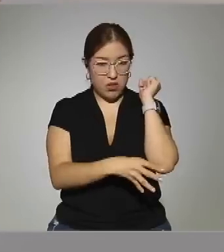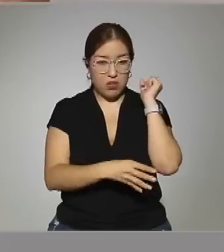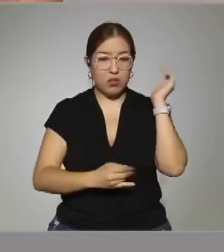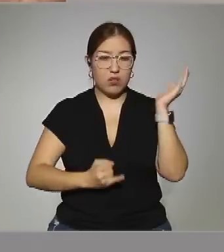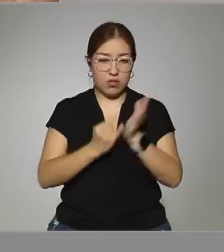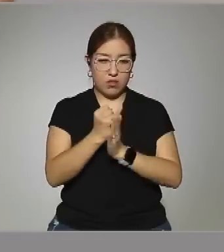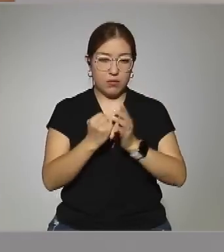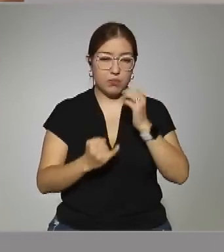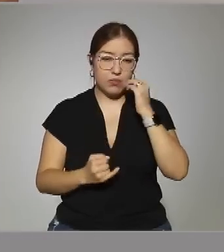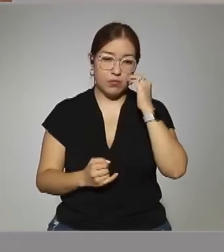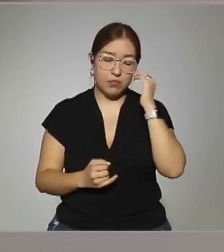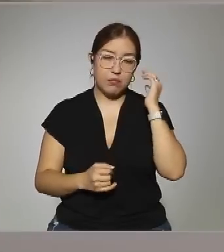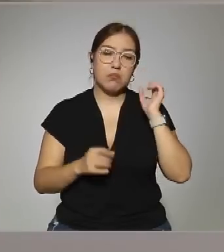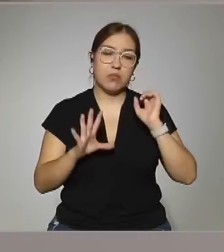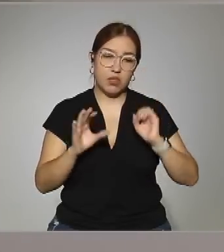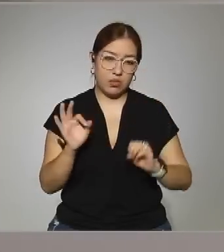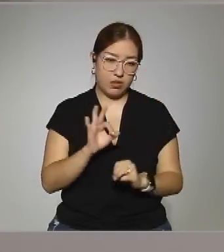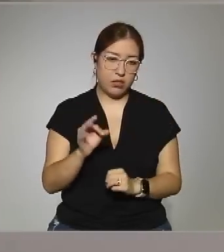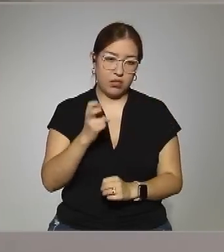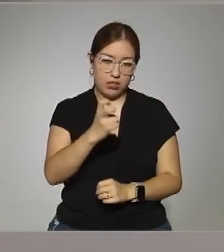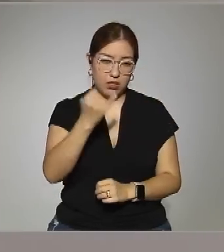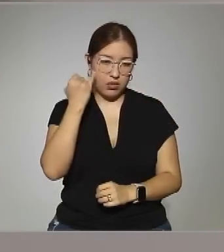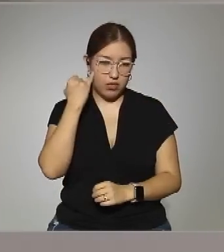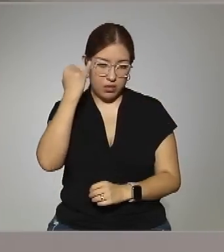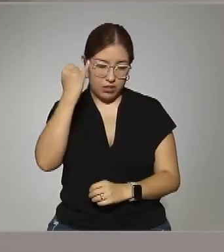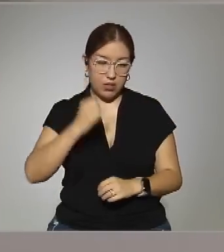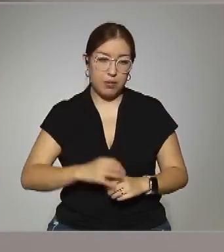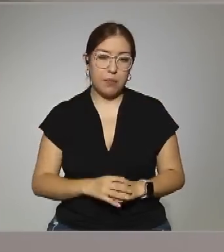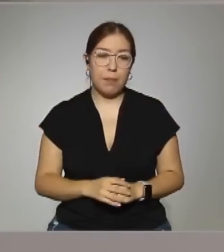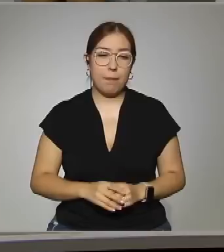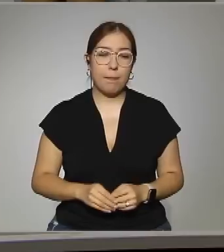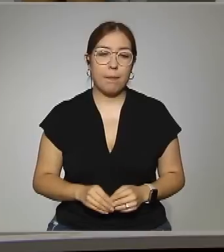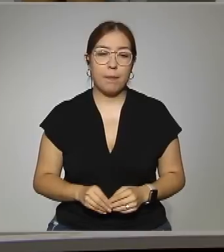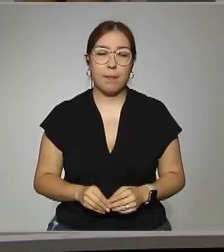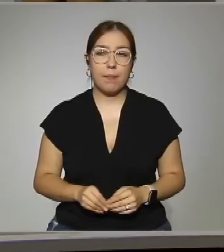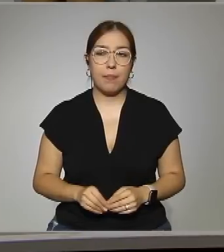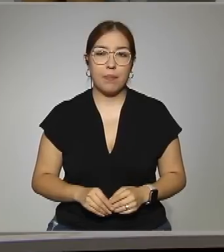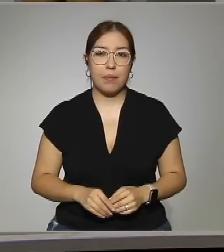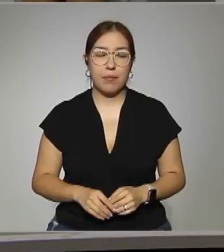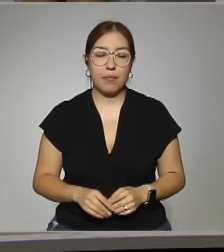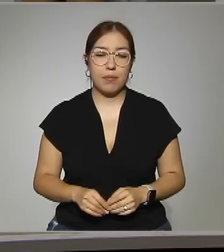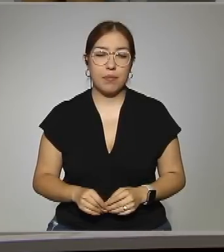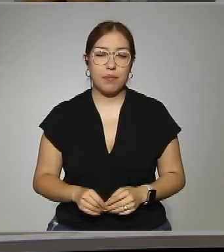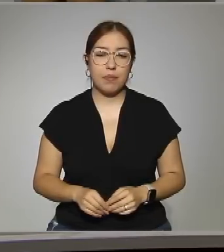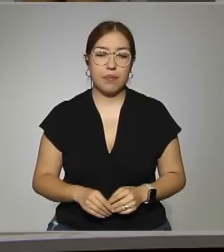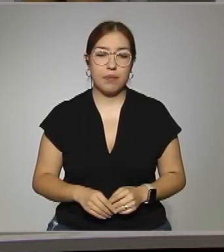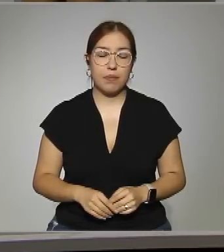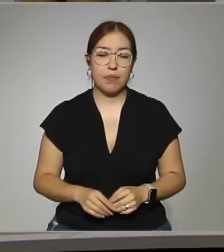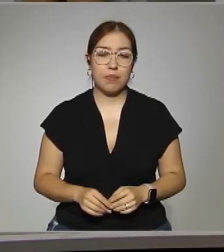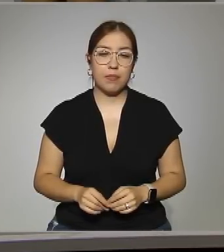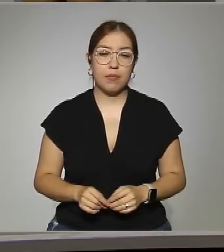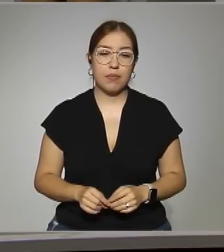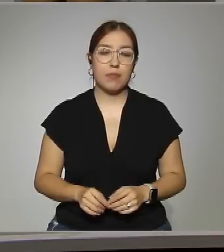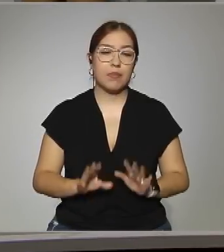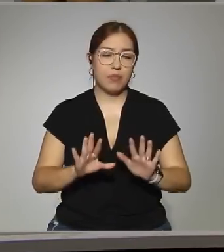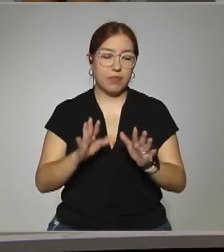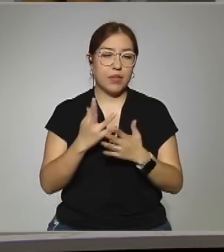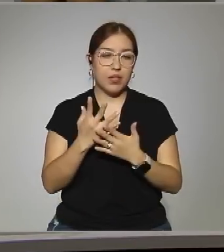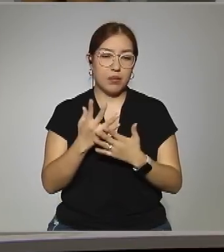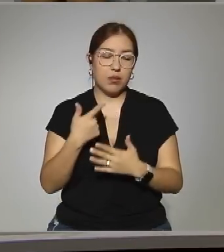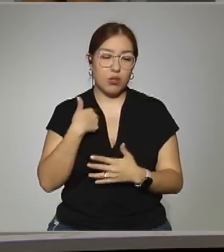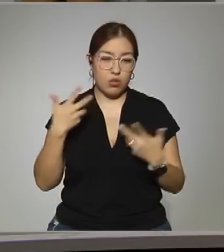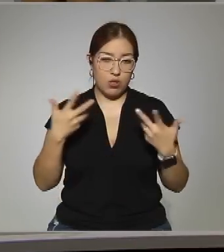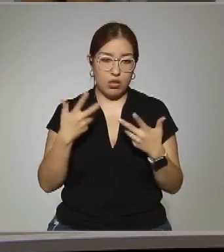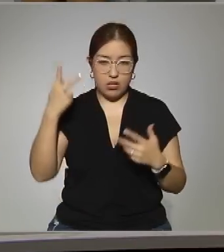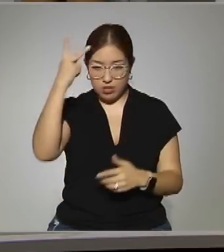puede ser una opción. Así es. Solo es una teoría. Sí, solo es una teoría. Y bueno, parándome en la maestría que hice de